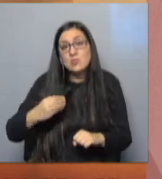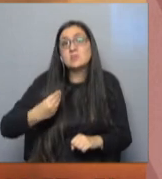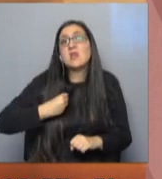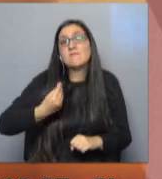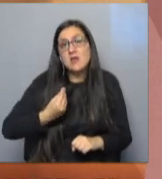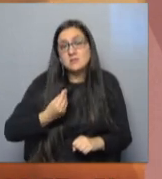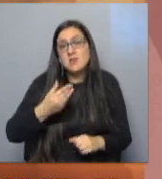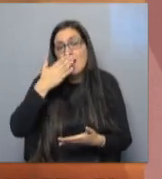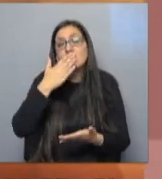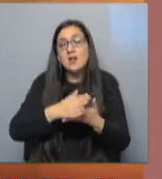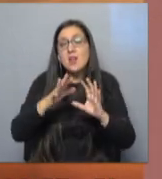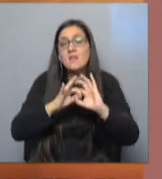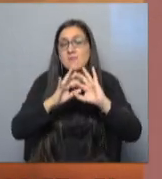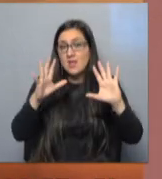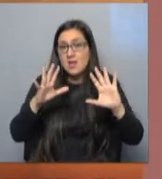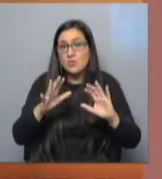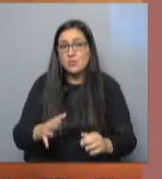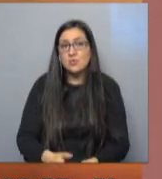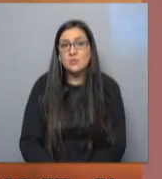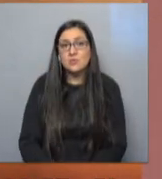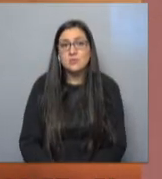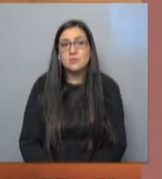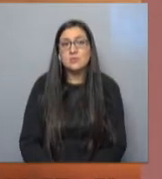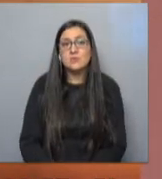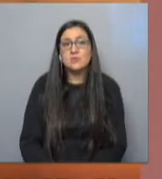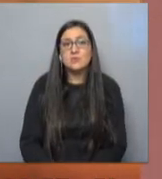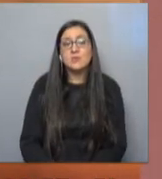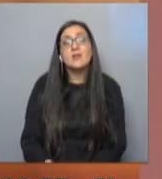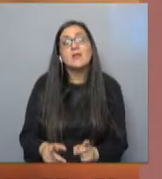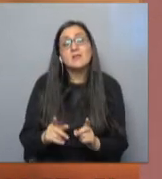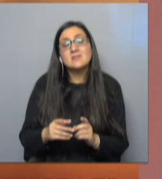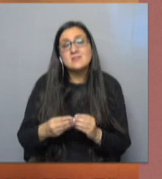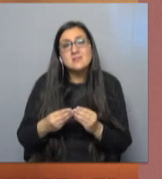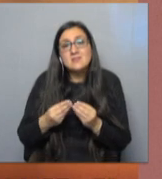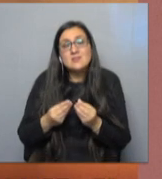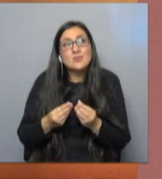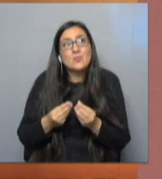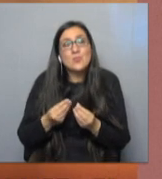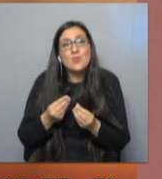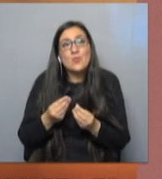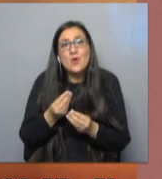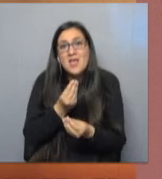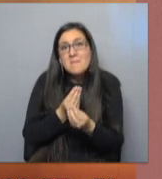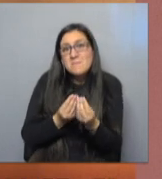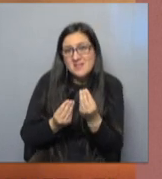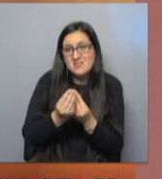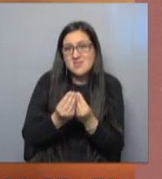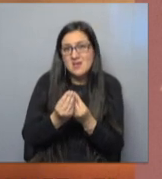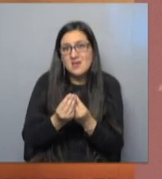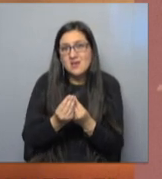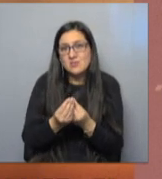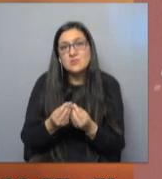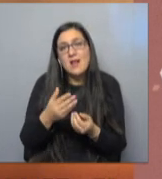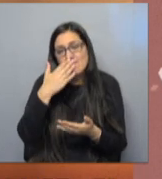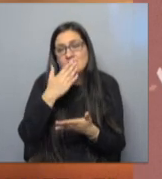liberaron finalmente consiguió esta piel hay un grado de empatía con sus interrogadores pero pero